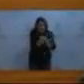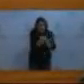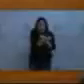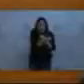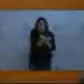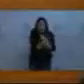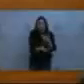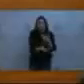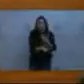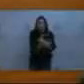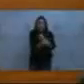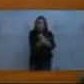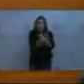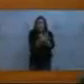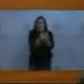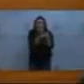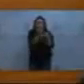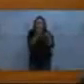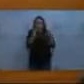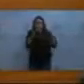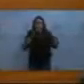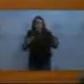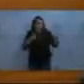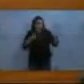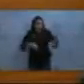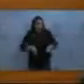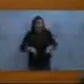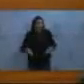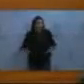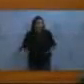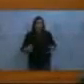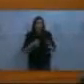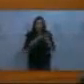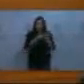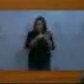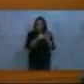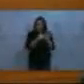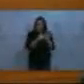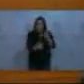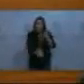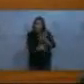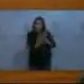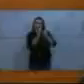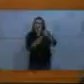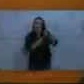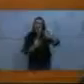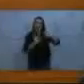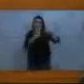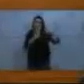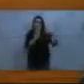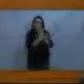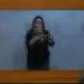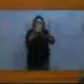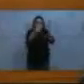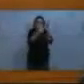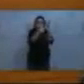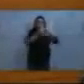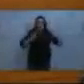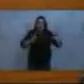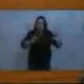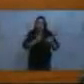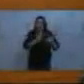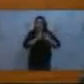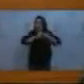reproducen sin límite y pasan por delante de usted como si nada. Las plazas perfiladas no son otra cosa que enchufismo puro y